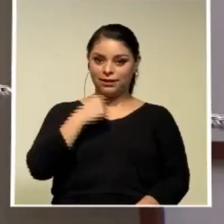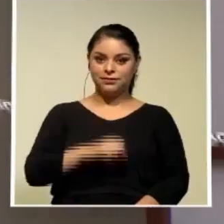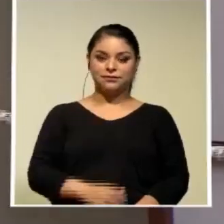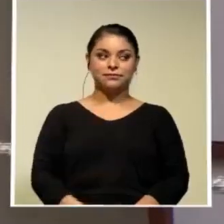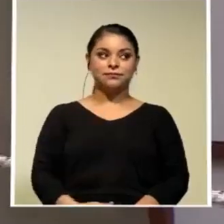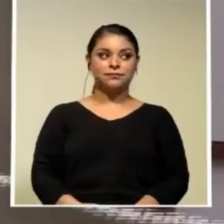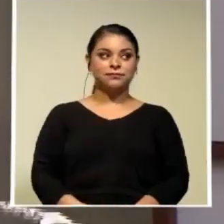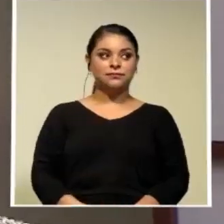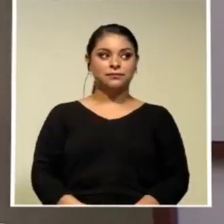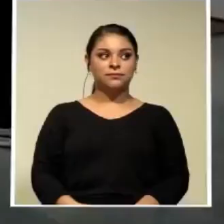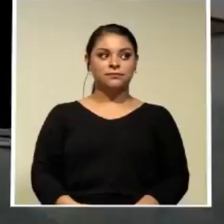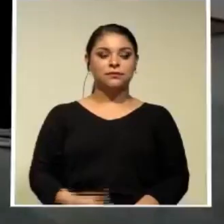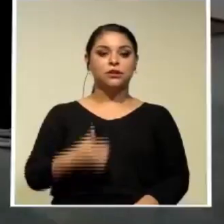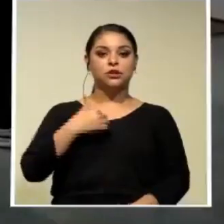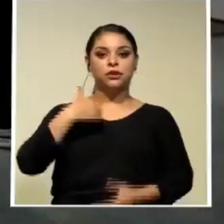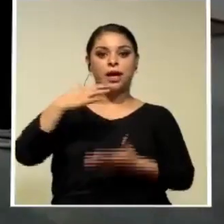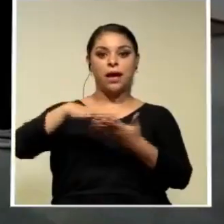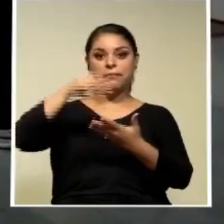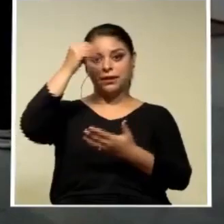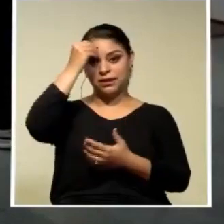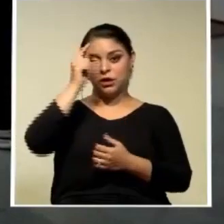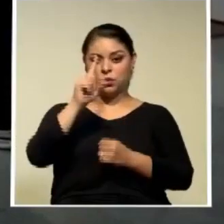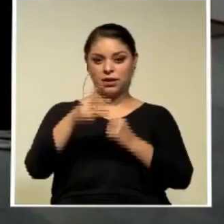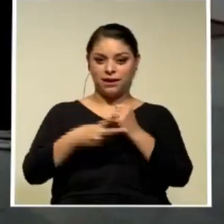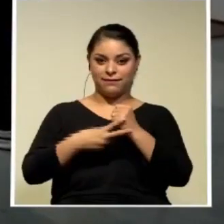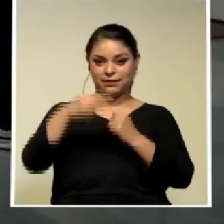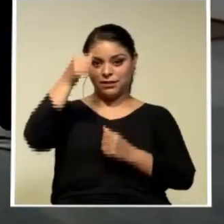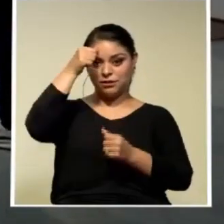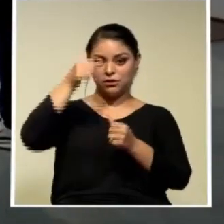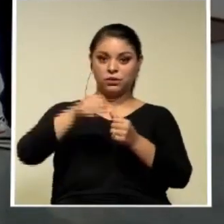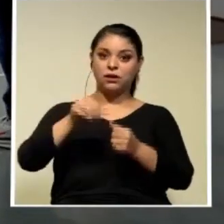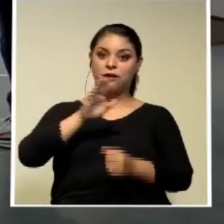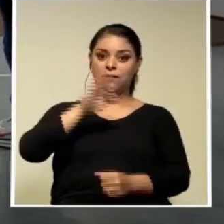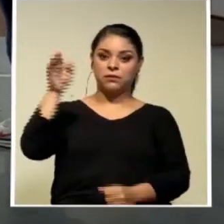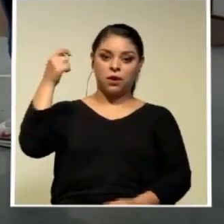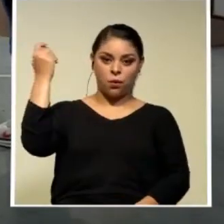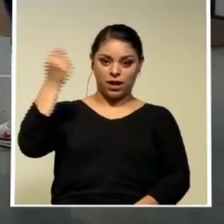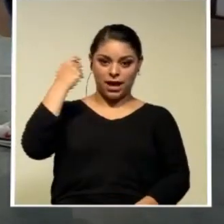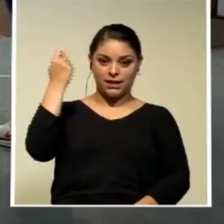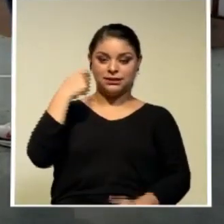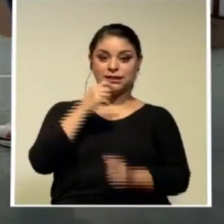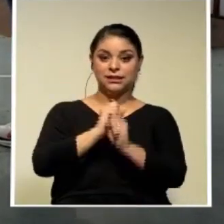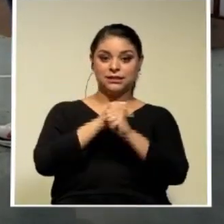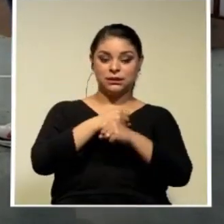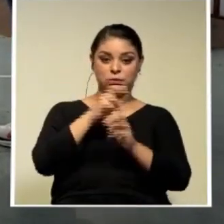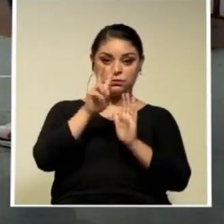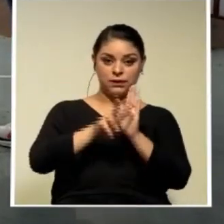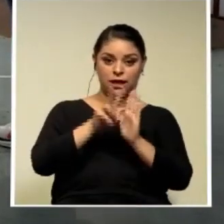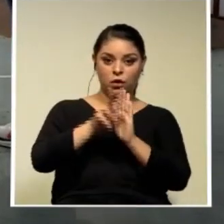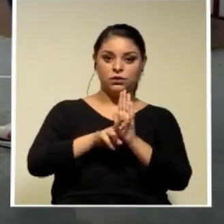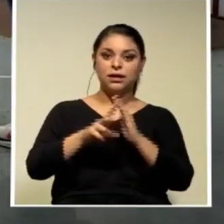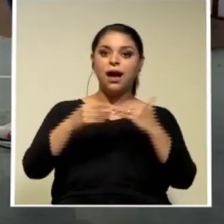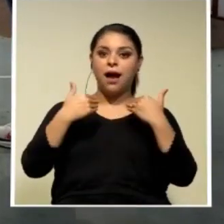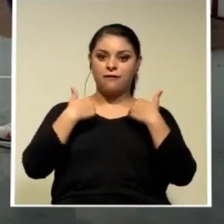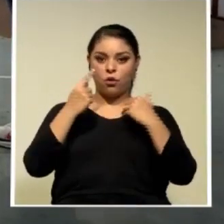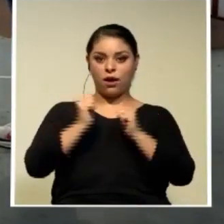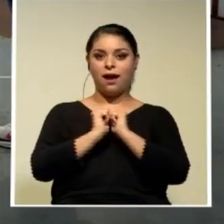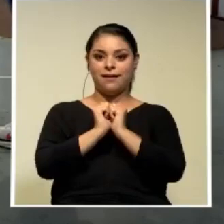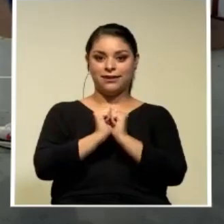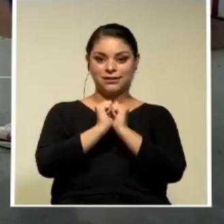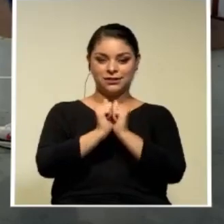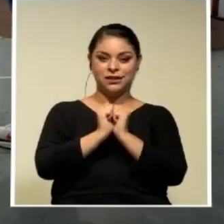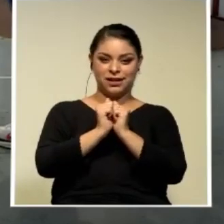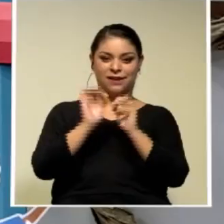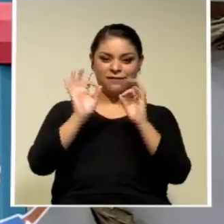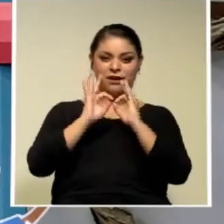¿Y qué va a cantar? Esta me la aprendí una vez, ¿se acuerda? Cuando fuimos a Guanacaste, niña Ley, que hicimos unos videos. Ajá. Y entonces había un caballito allá en